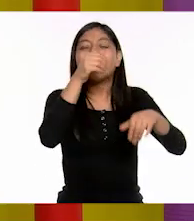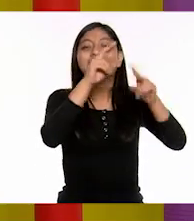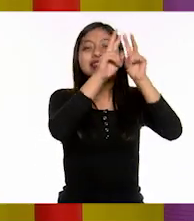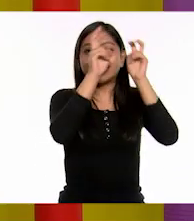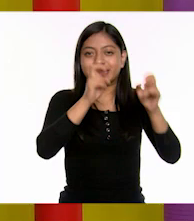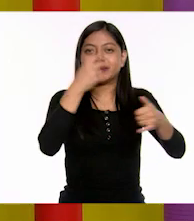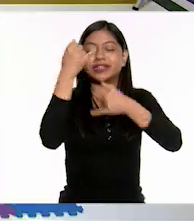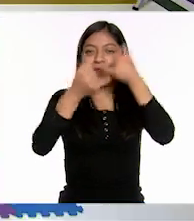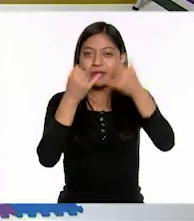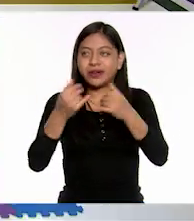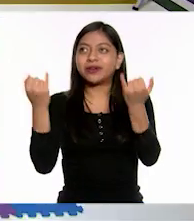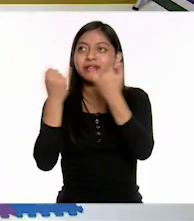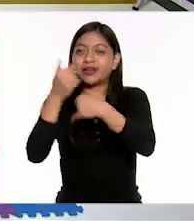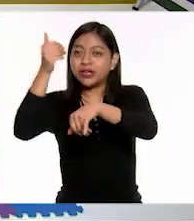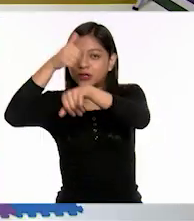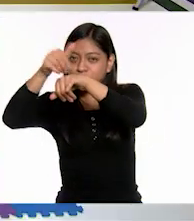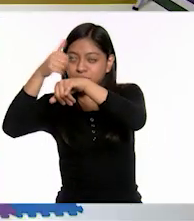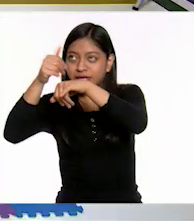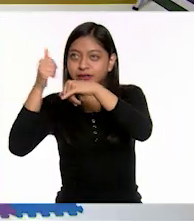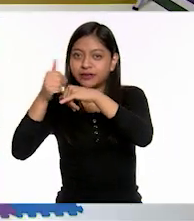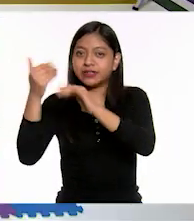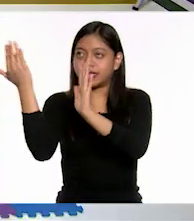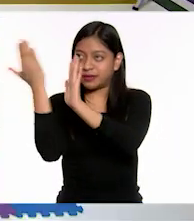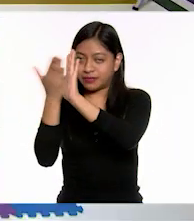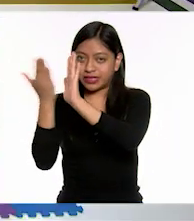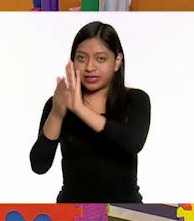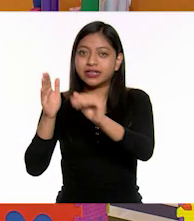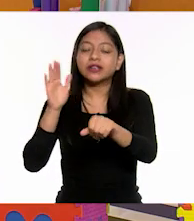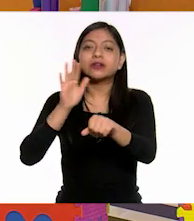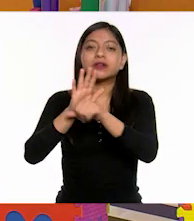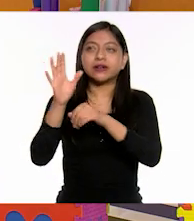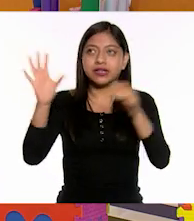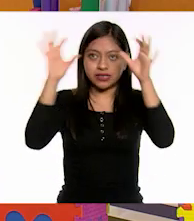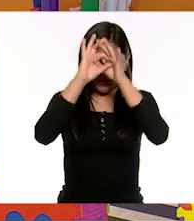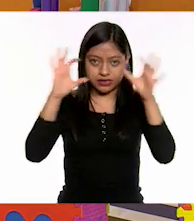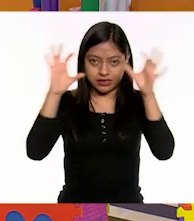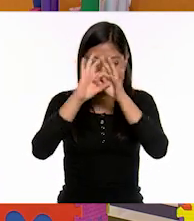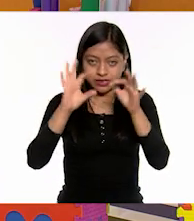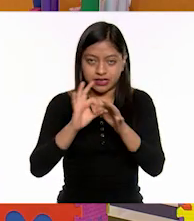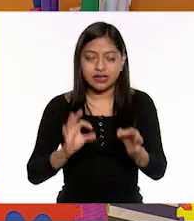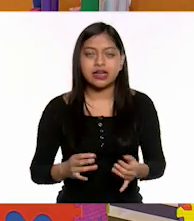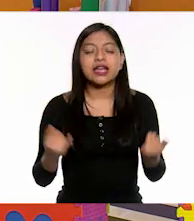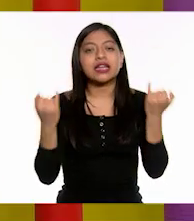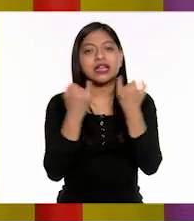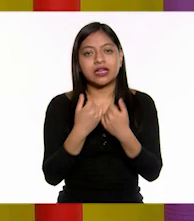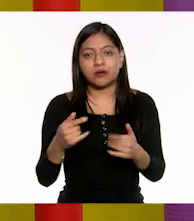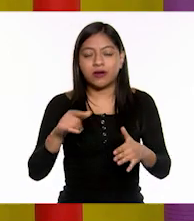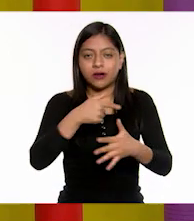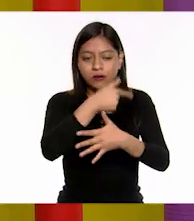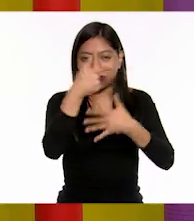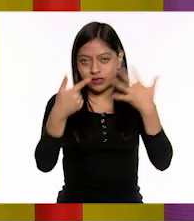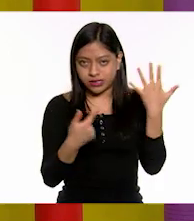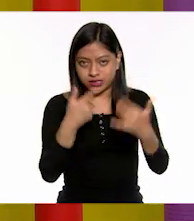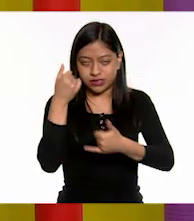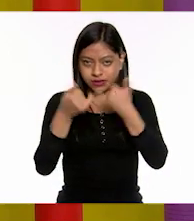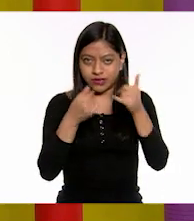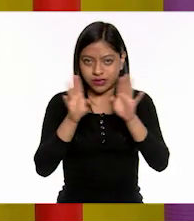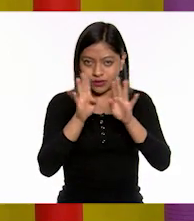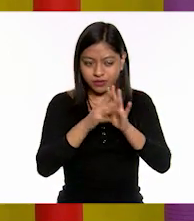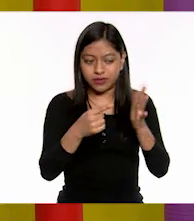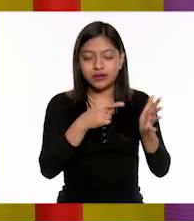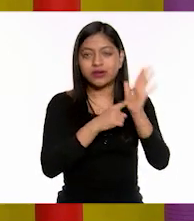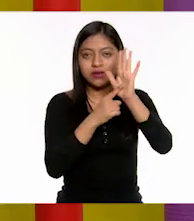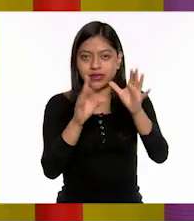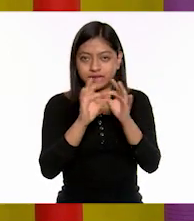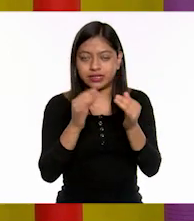en el contenido es de toda la lista de juegos que ya recopilamos cómo se juegan todas las instrucciones y pues